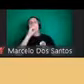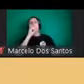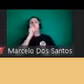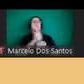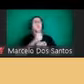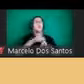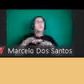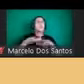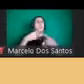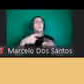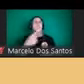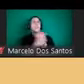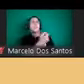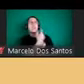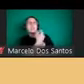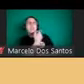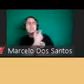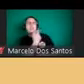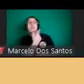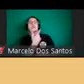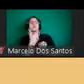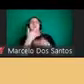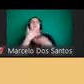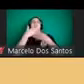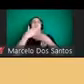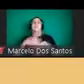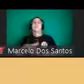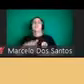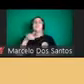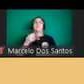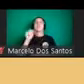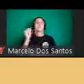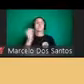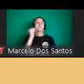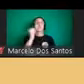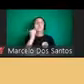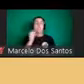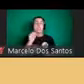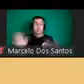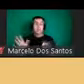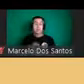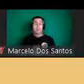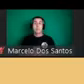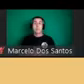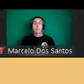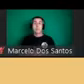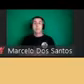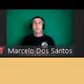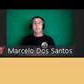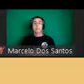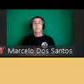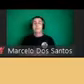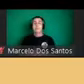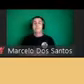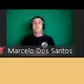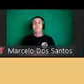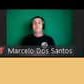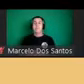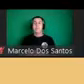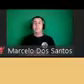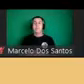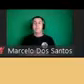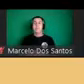que tiene más confianza con el compañero que regresa, que se mantuvo en contacto con él o con ella, puede ser o debería